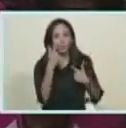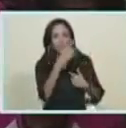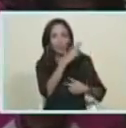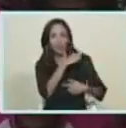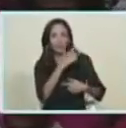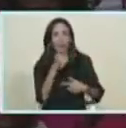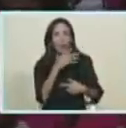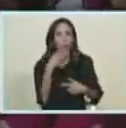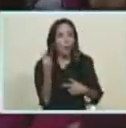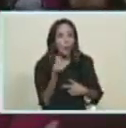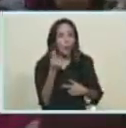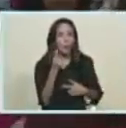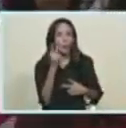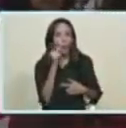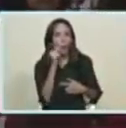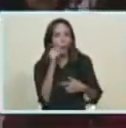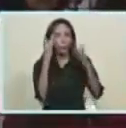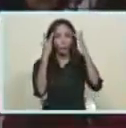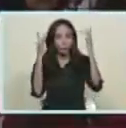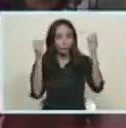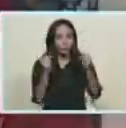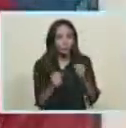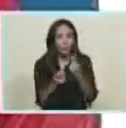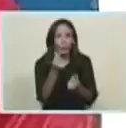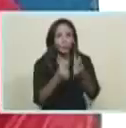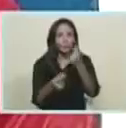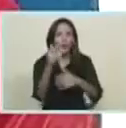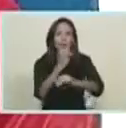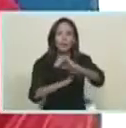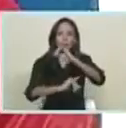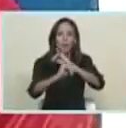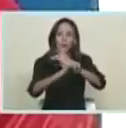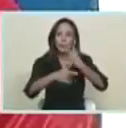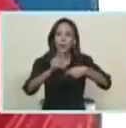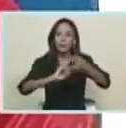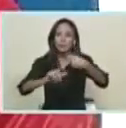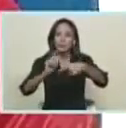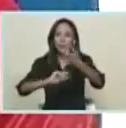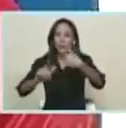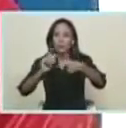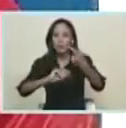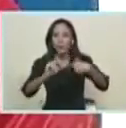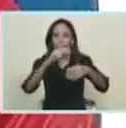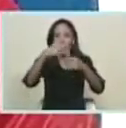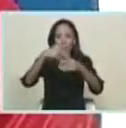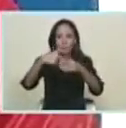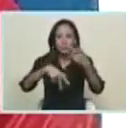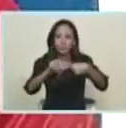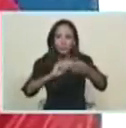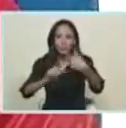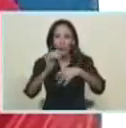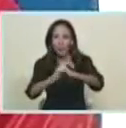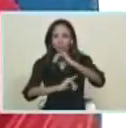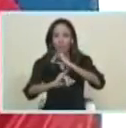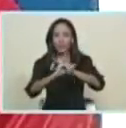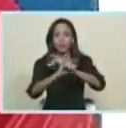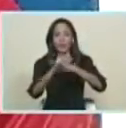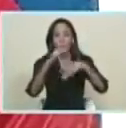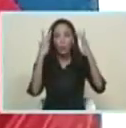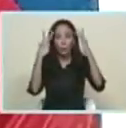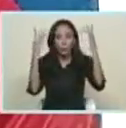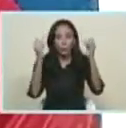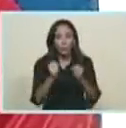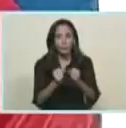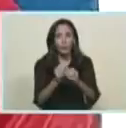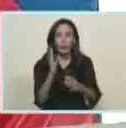decirlo, experto en finanzas internacionales, experto en finanzas públicas y más